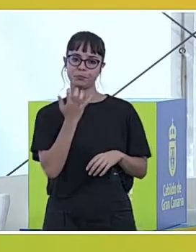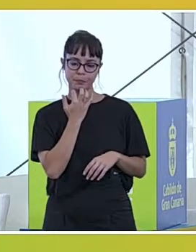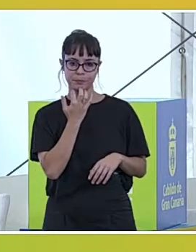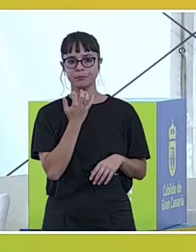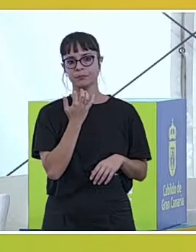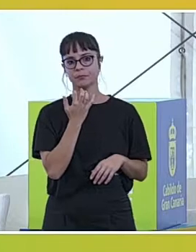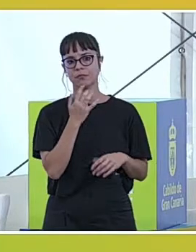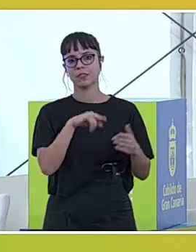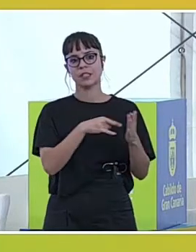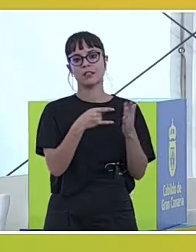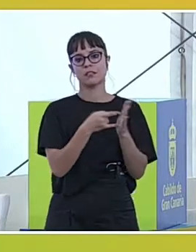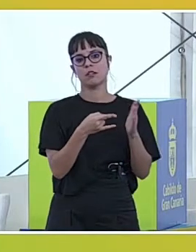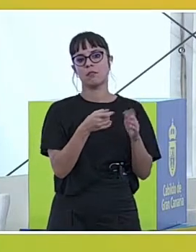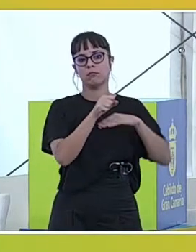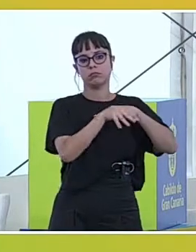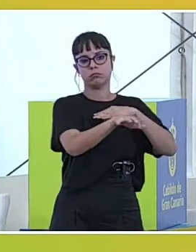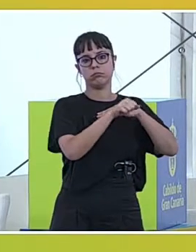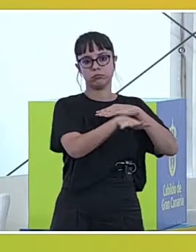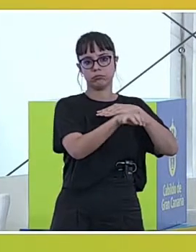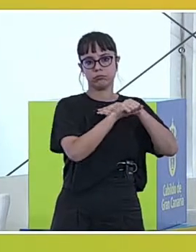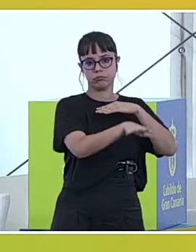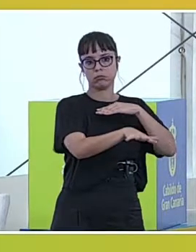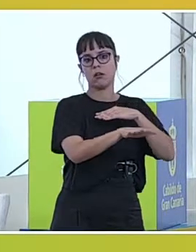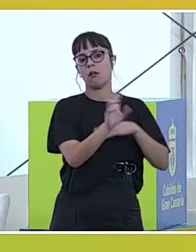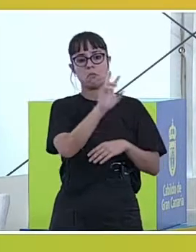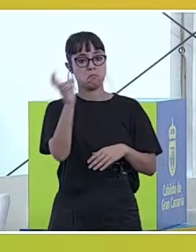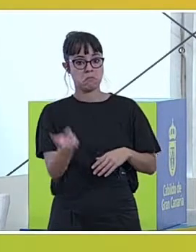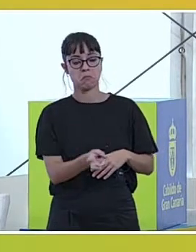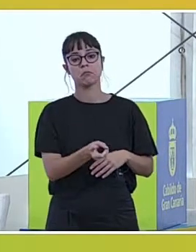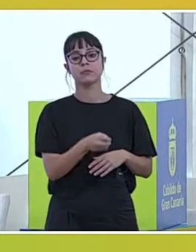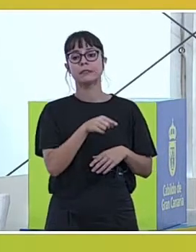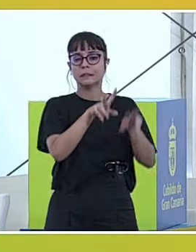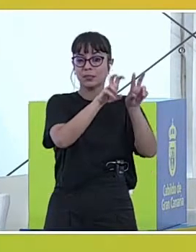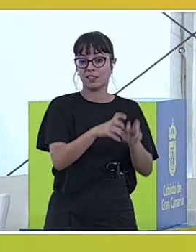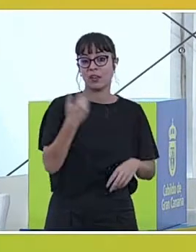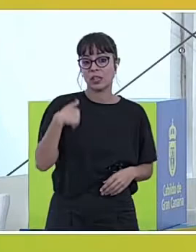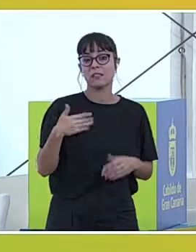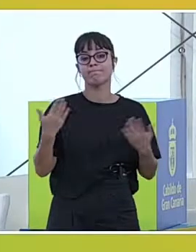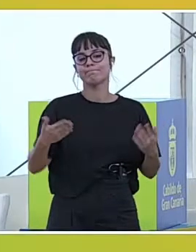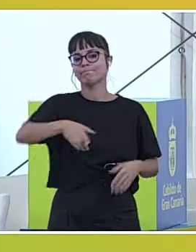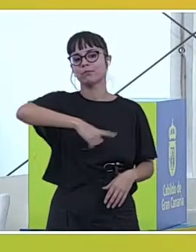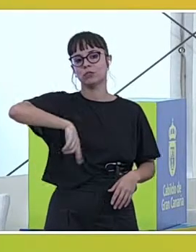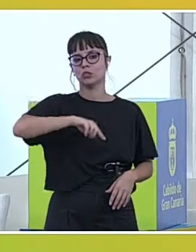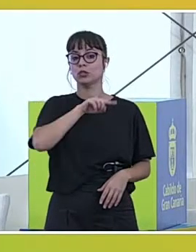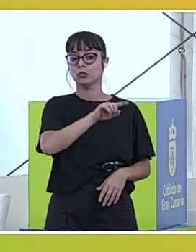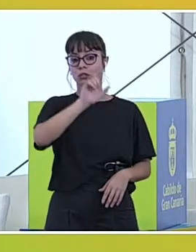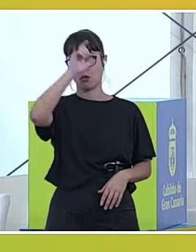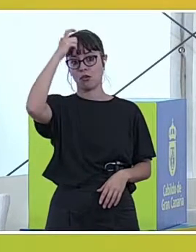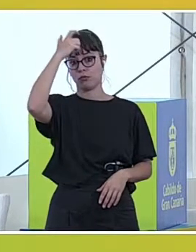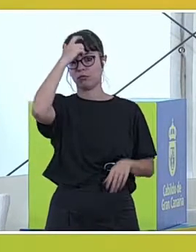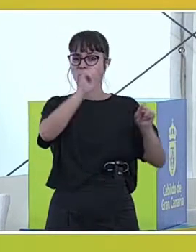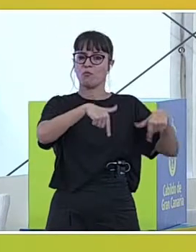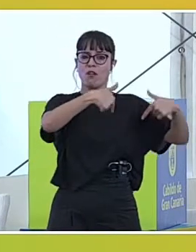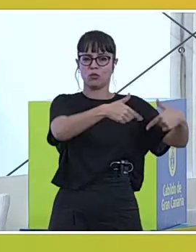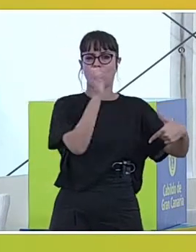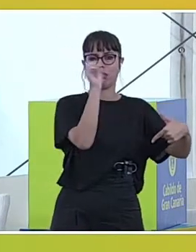sistemas de difusores, etcétera. Entonces nosotros queremos cambiar el concepto de residuo a